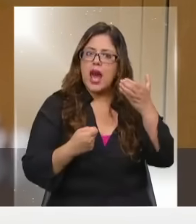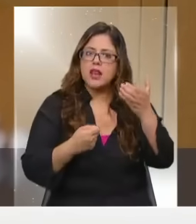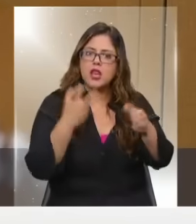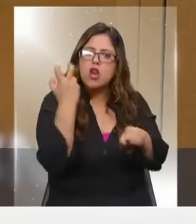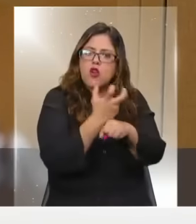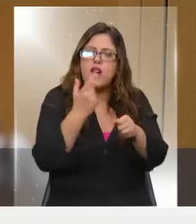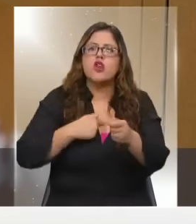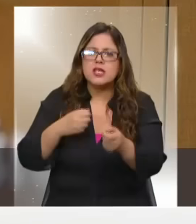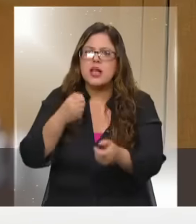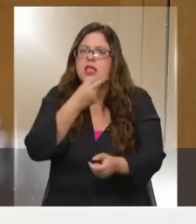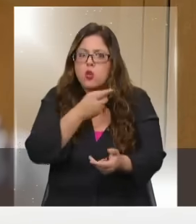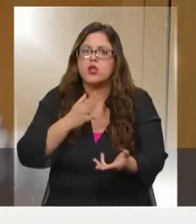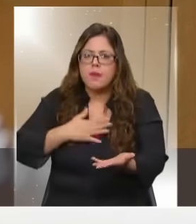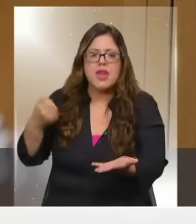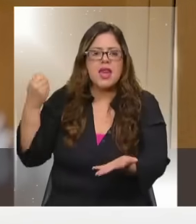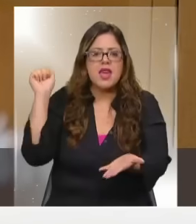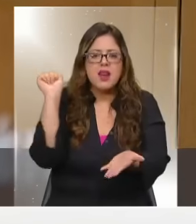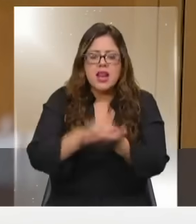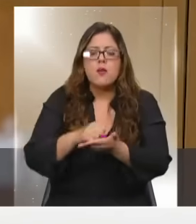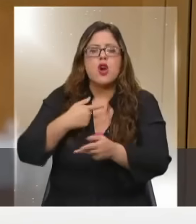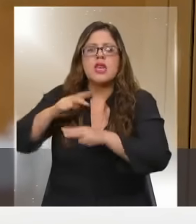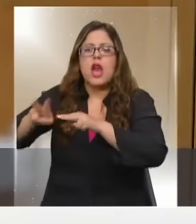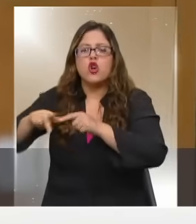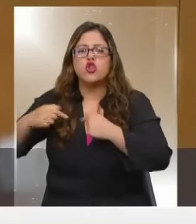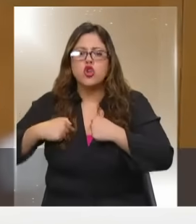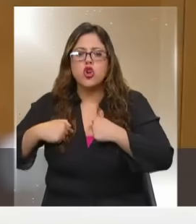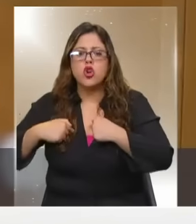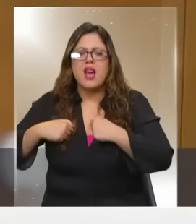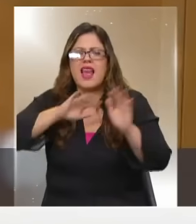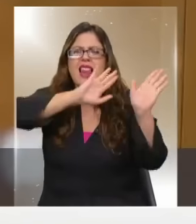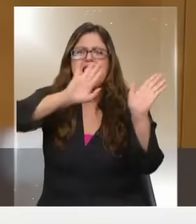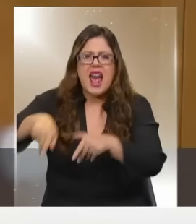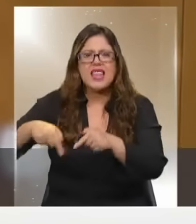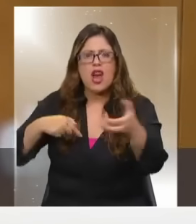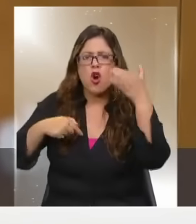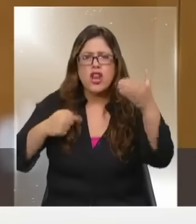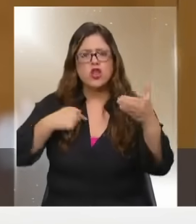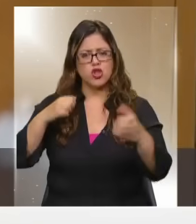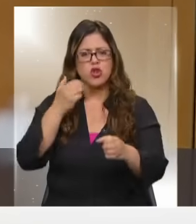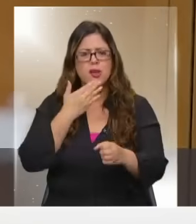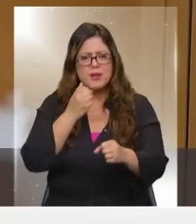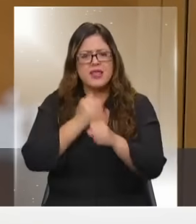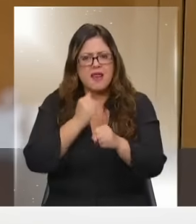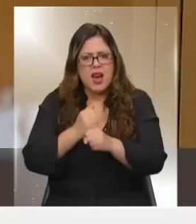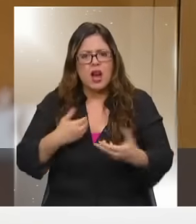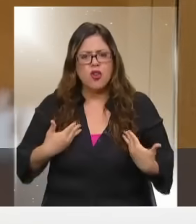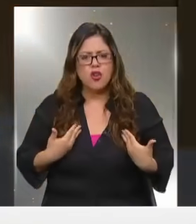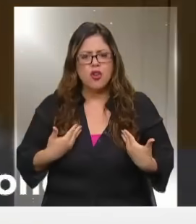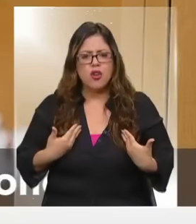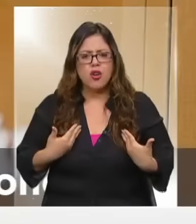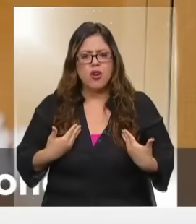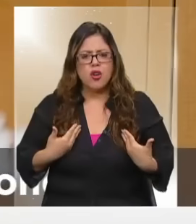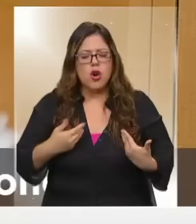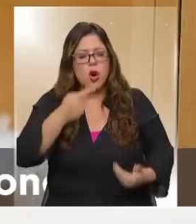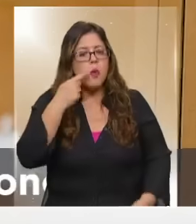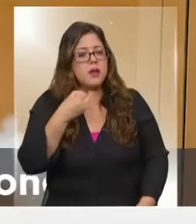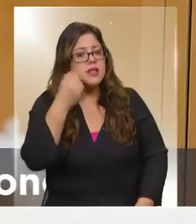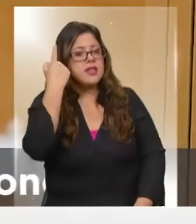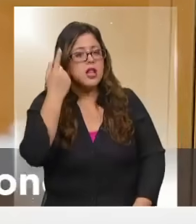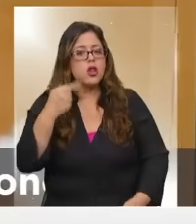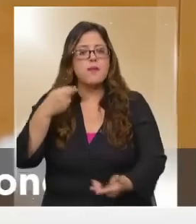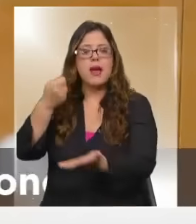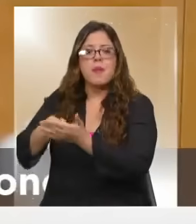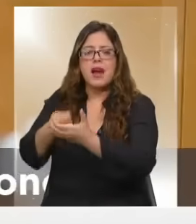Esa es mi queja, mi denuncia. ¿Qué hago yo? A mí me da lata andar con eso. No, yo también, no. Yo trabajo. Entiendo. Para pagar